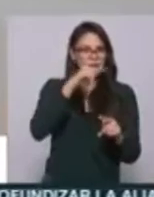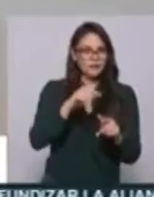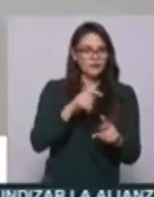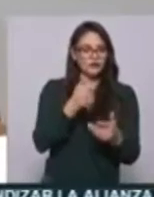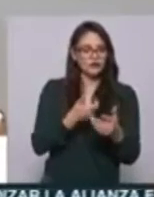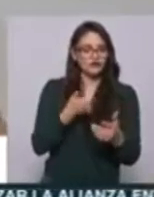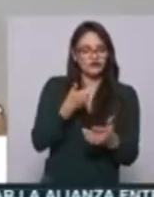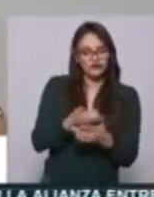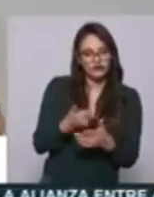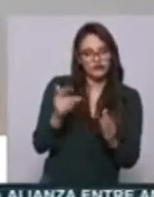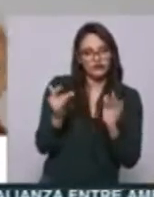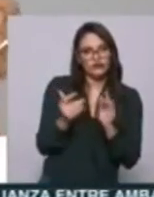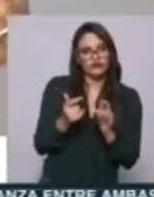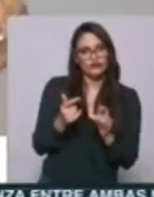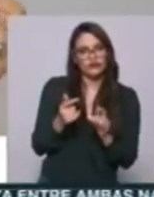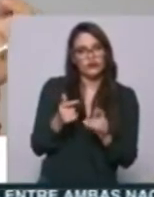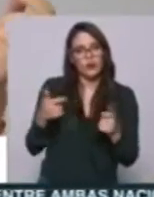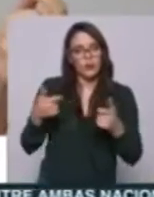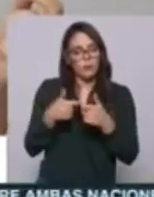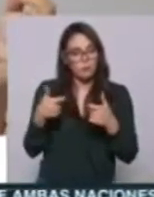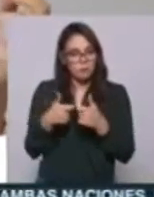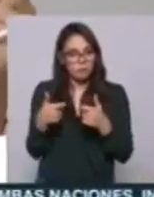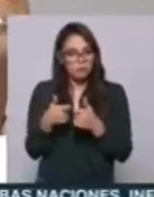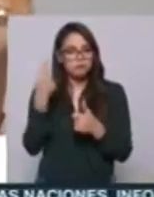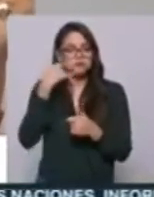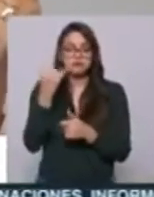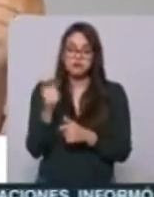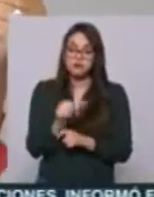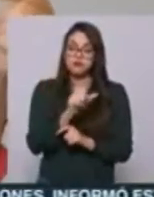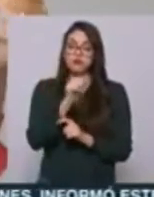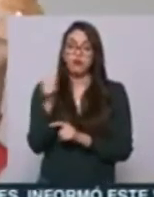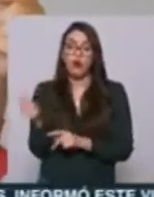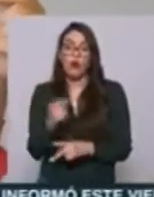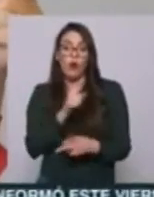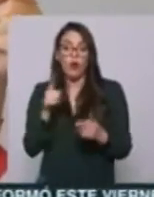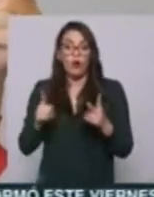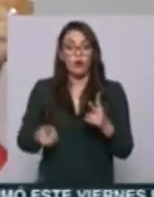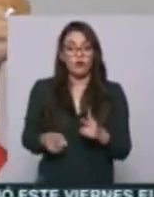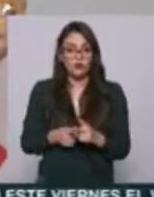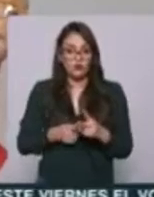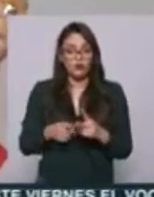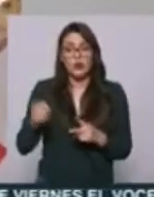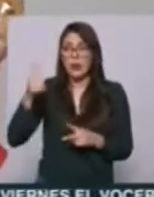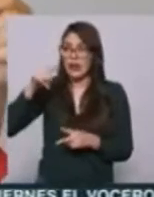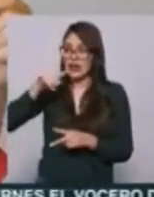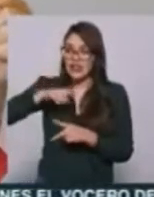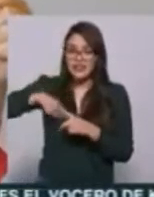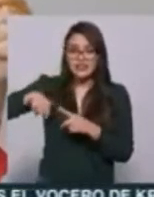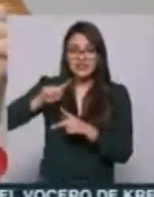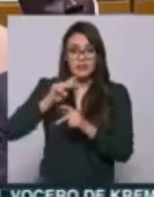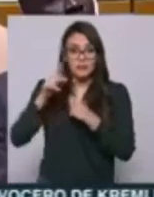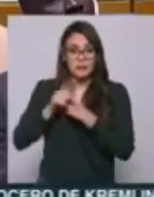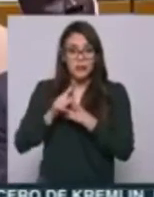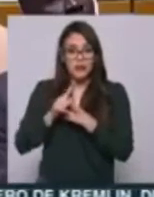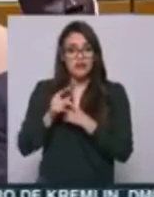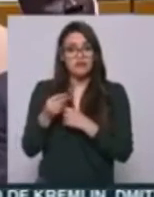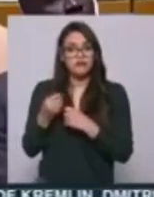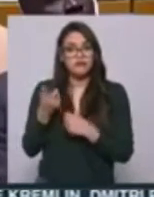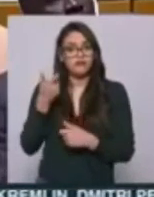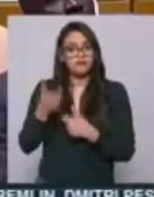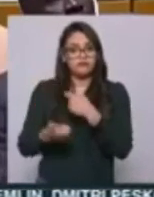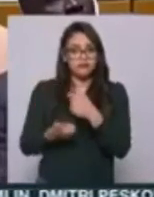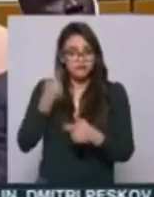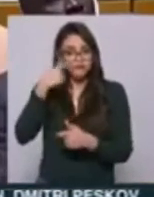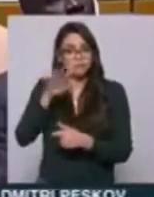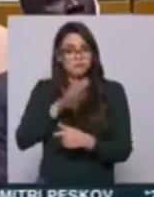cooperación, pero también por otro lado, porque estos países han estado invirtiendo en esa región. En